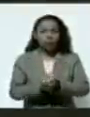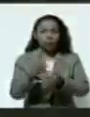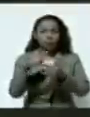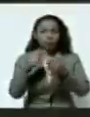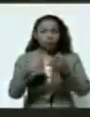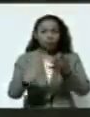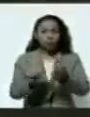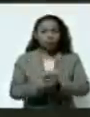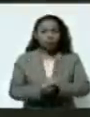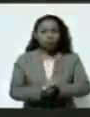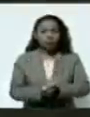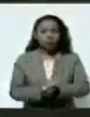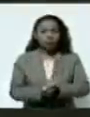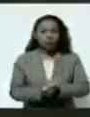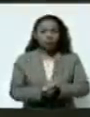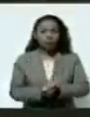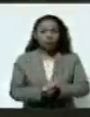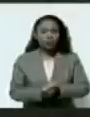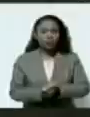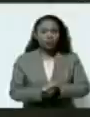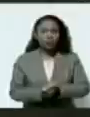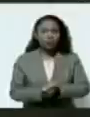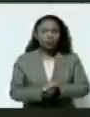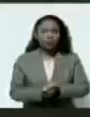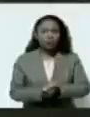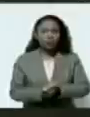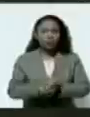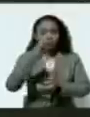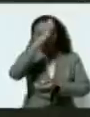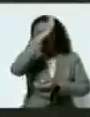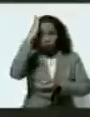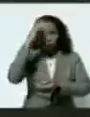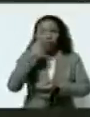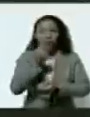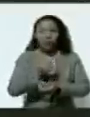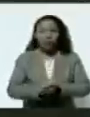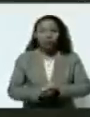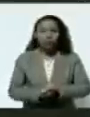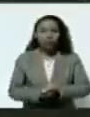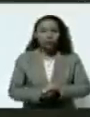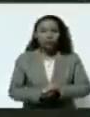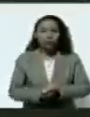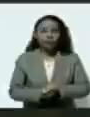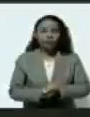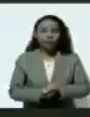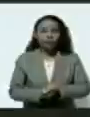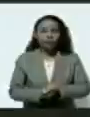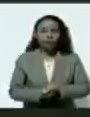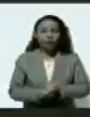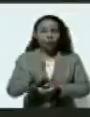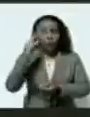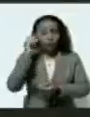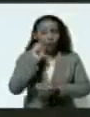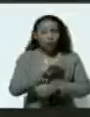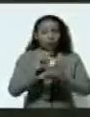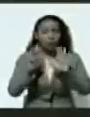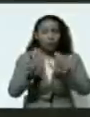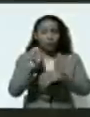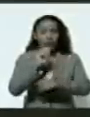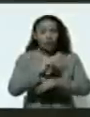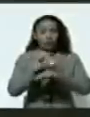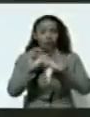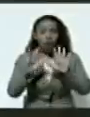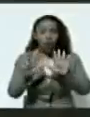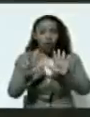etcétera, etcétera, etcétera. Diosdado dijo, en los días 17 y 18